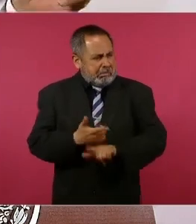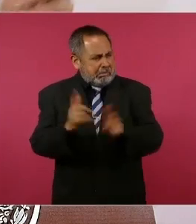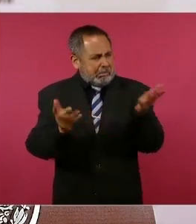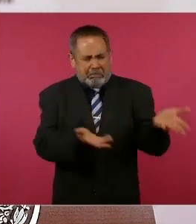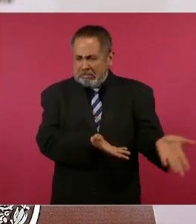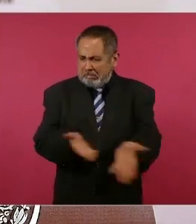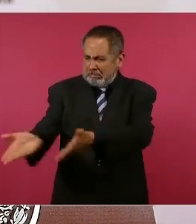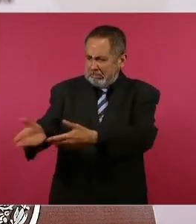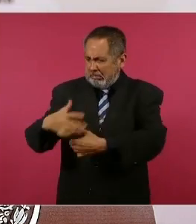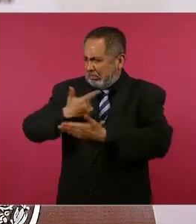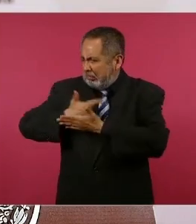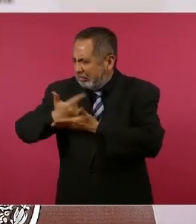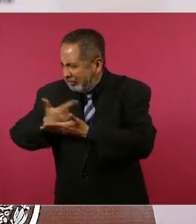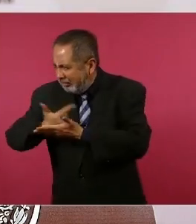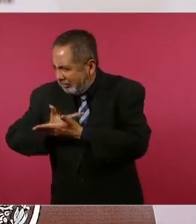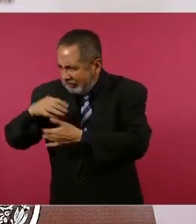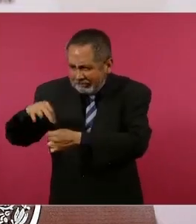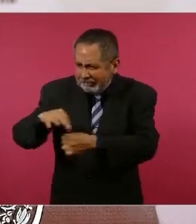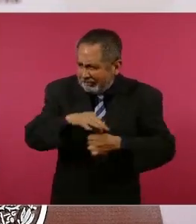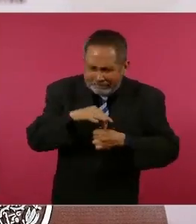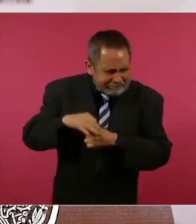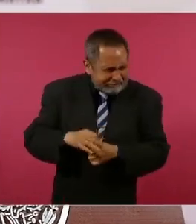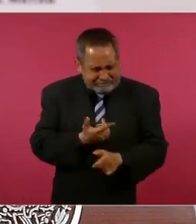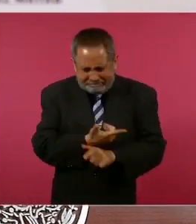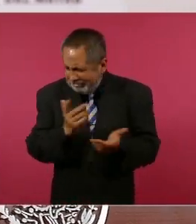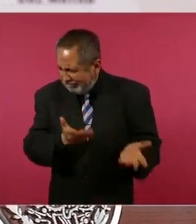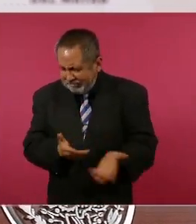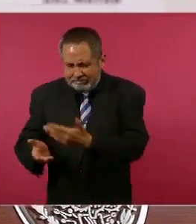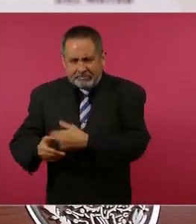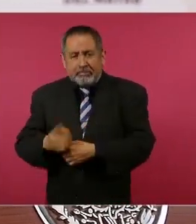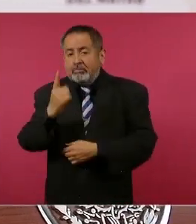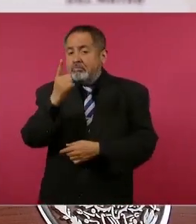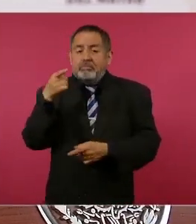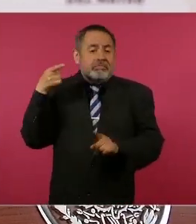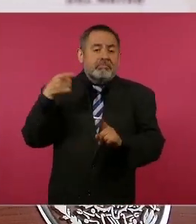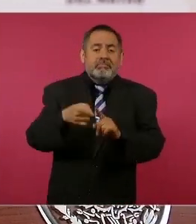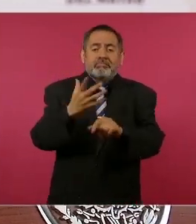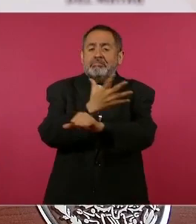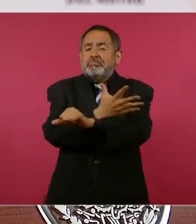y la regla de oro de la democracia es la transparencia.